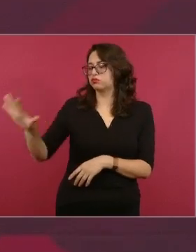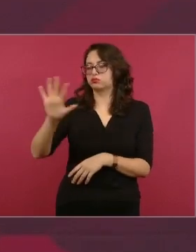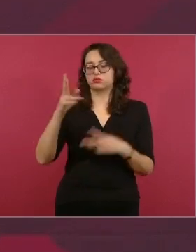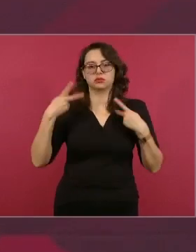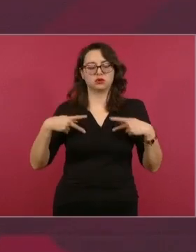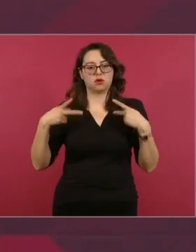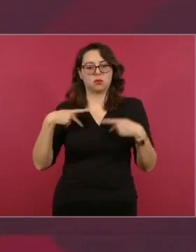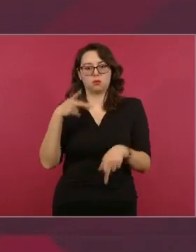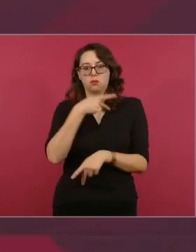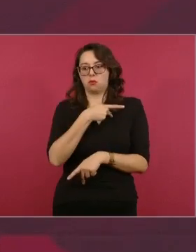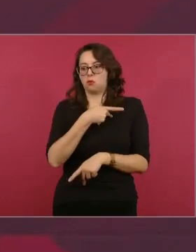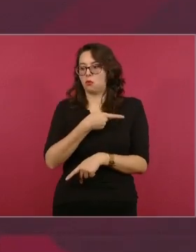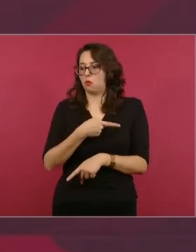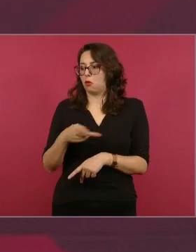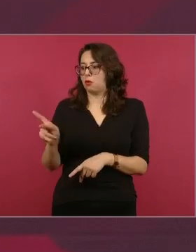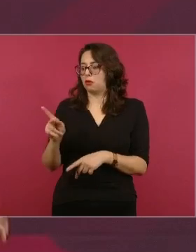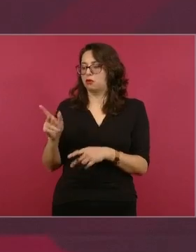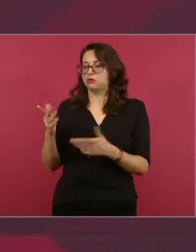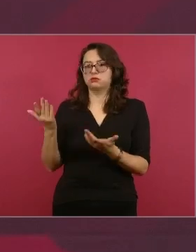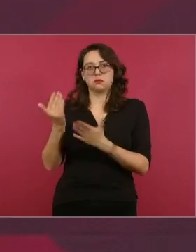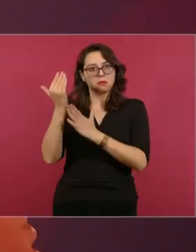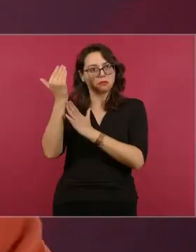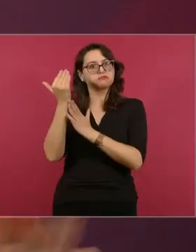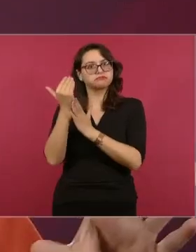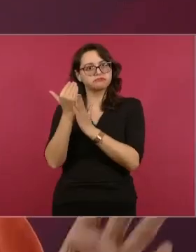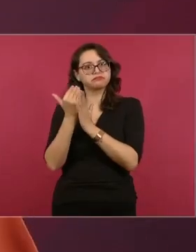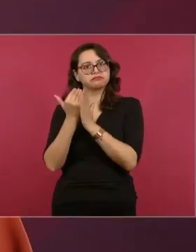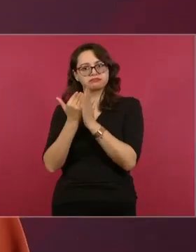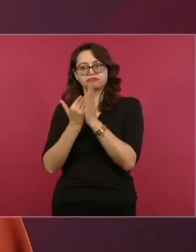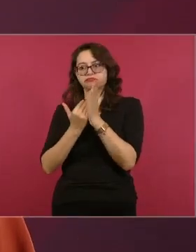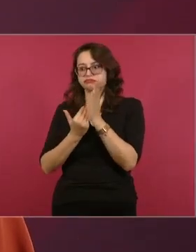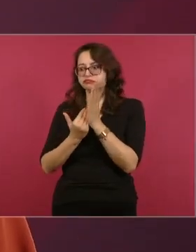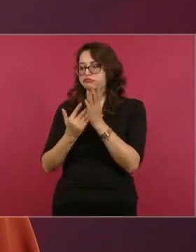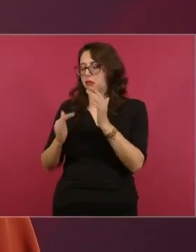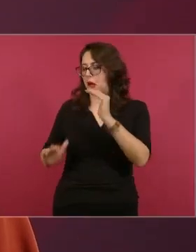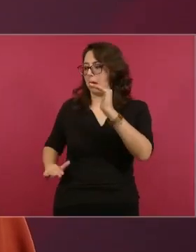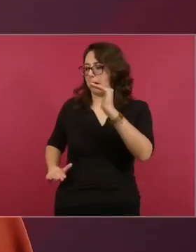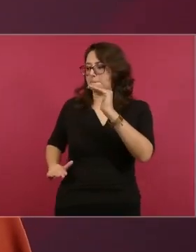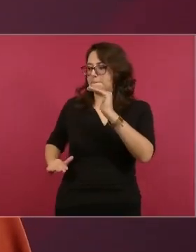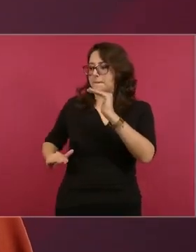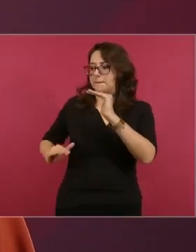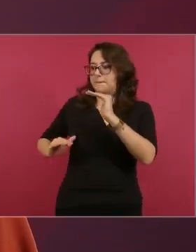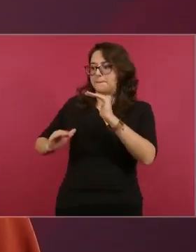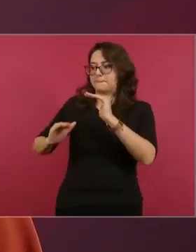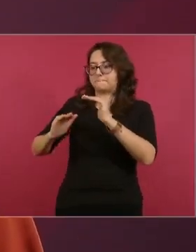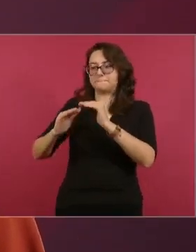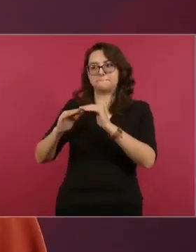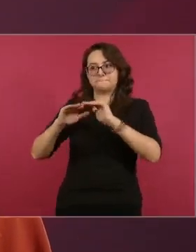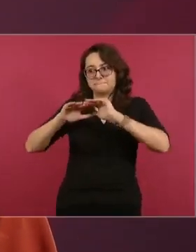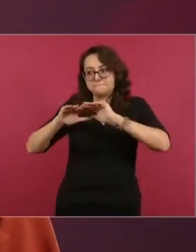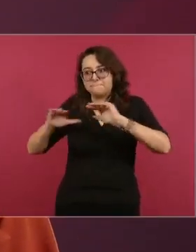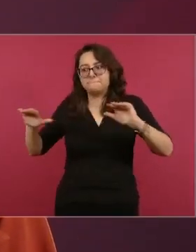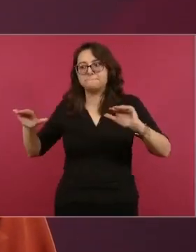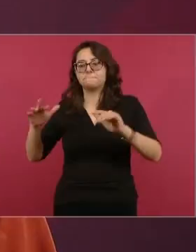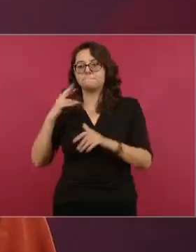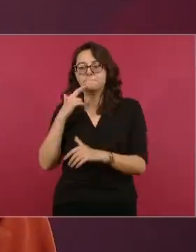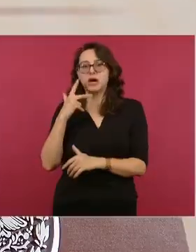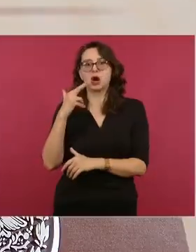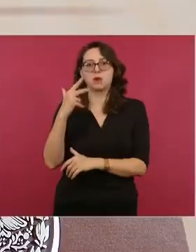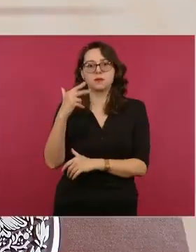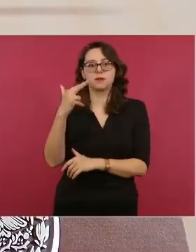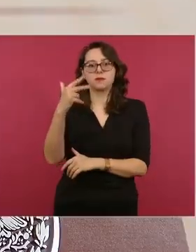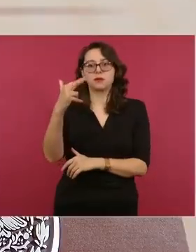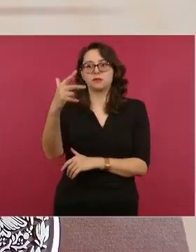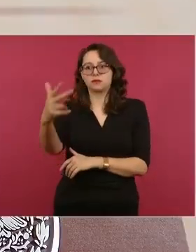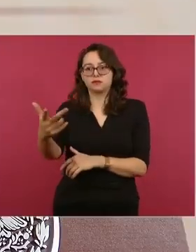pobreza, precisamente porque eran una región, estados olvidados, donde se apostó